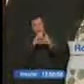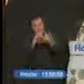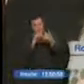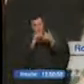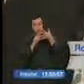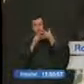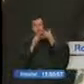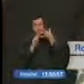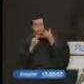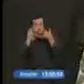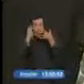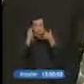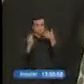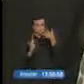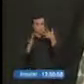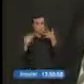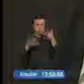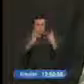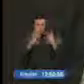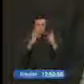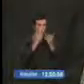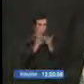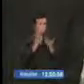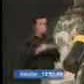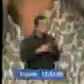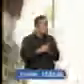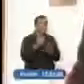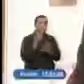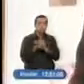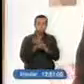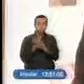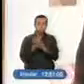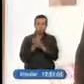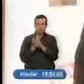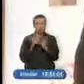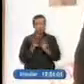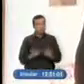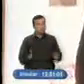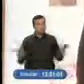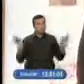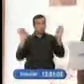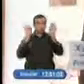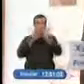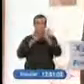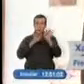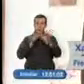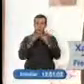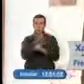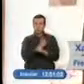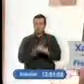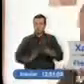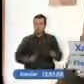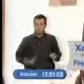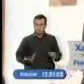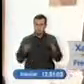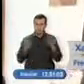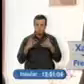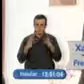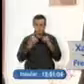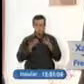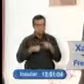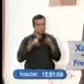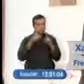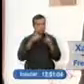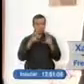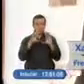5 ejes, el Frente ha desarrollado algunas propuestas. Lo importante a resaltar es que el presidente ha reafirmado la